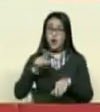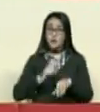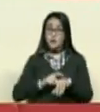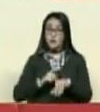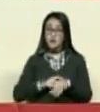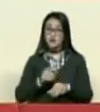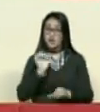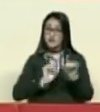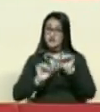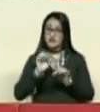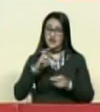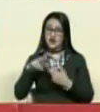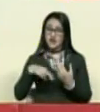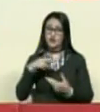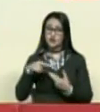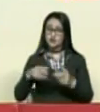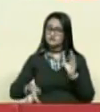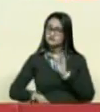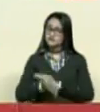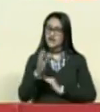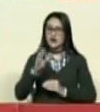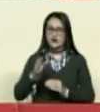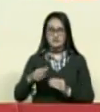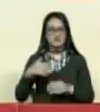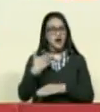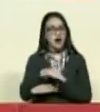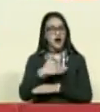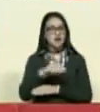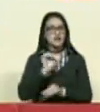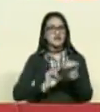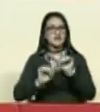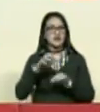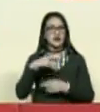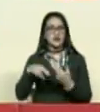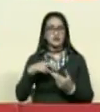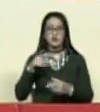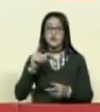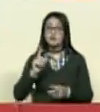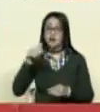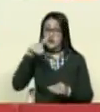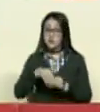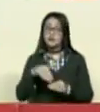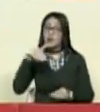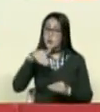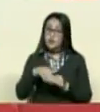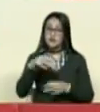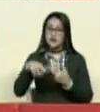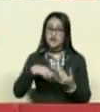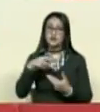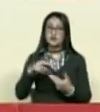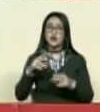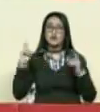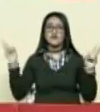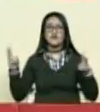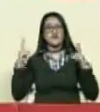que hay que defender la revolución, sale para la calle a defender la revolución. Y en el momento que hay que votar, vota por la revolución y tenemos la victoria que hemos tenido